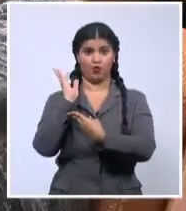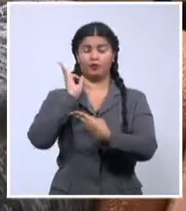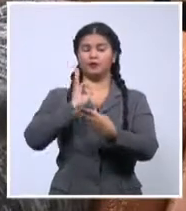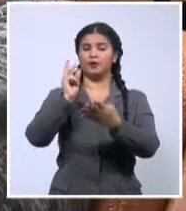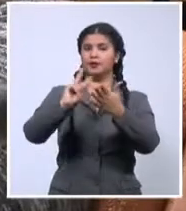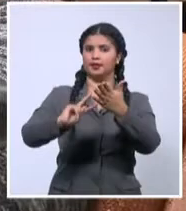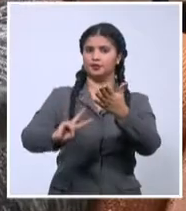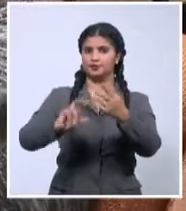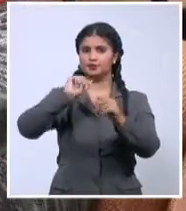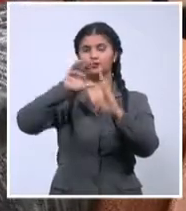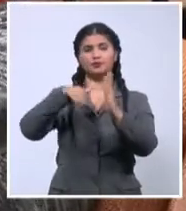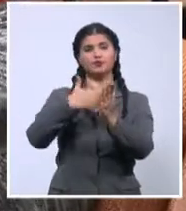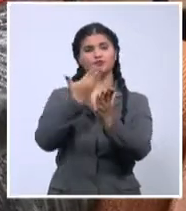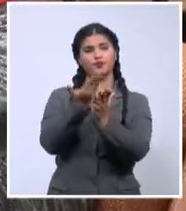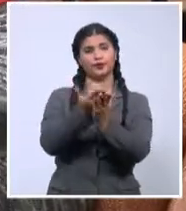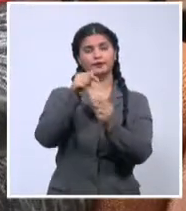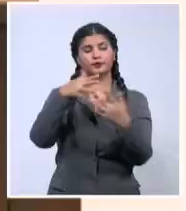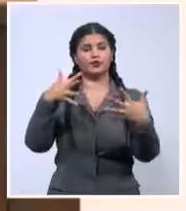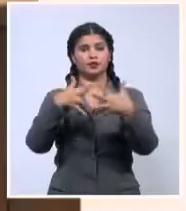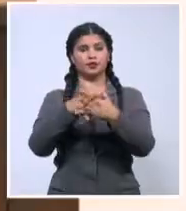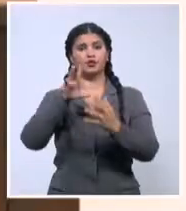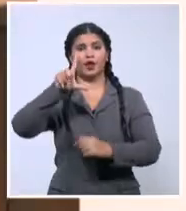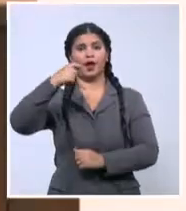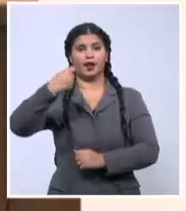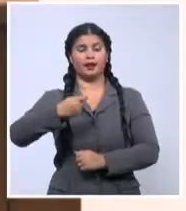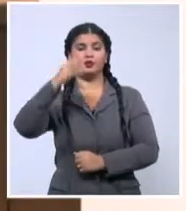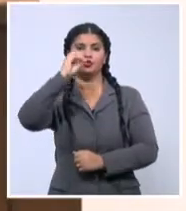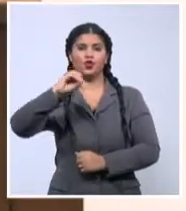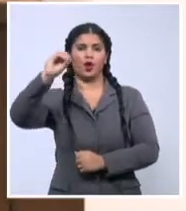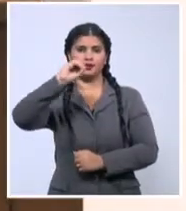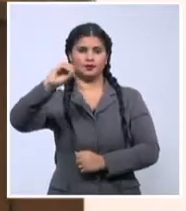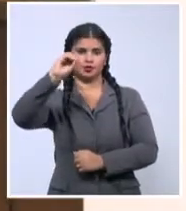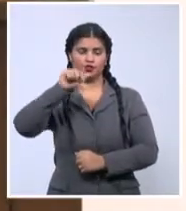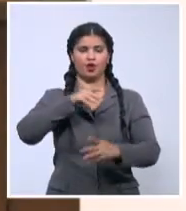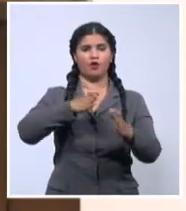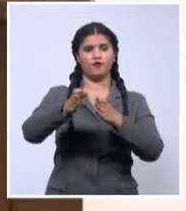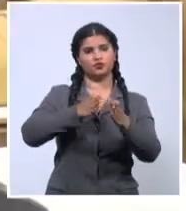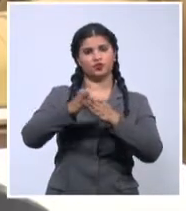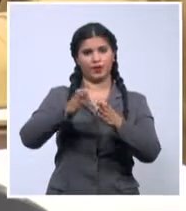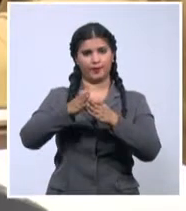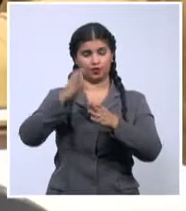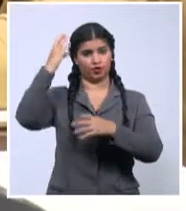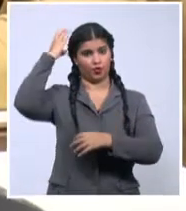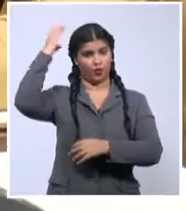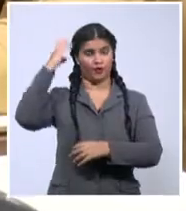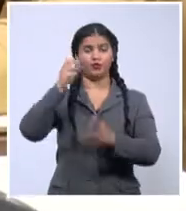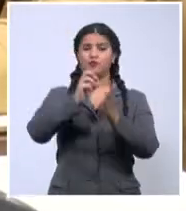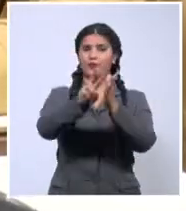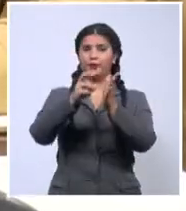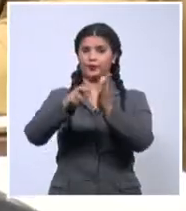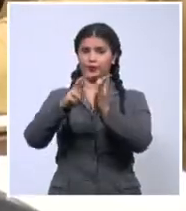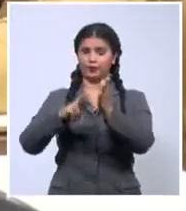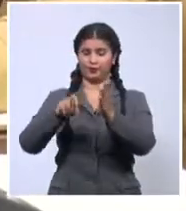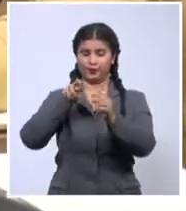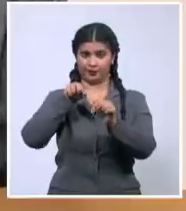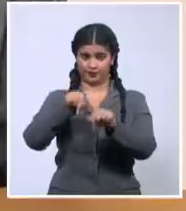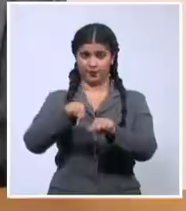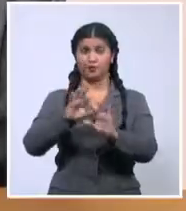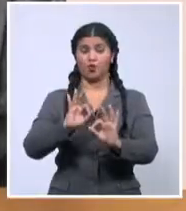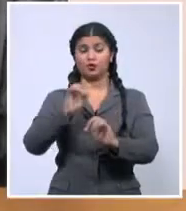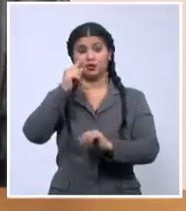propuesta de dictamen acerca de la Ley de Organización y Funcionamiento de los Gobiernos Provinciales, donde se plasma literalmente que las nuevas normas están